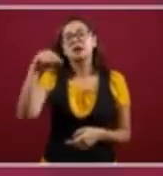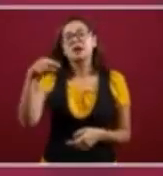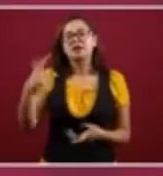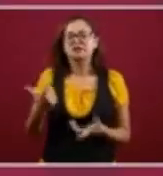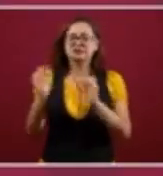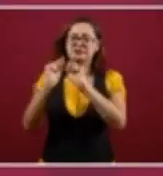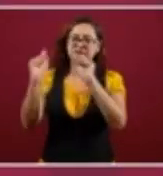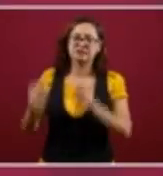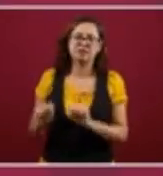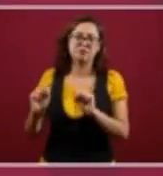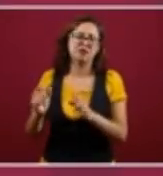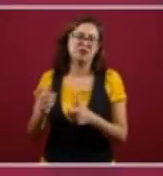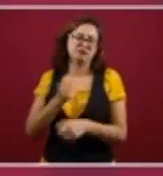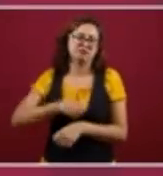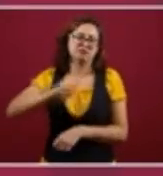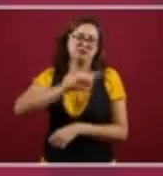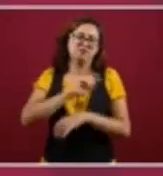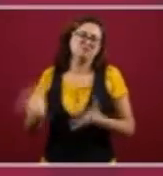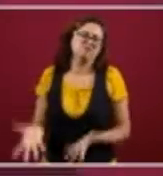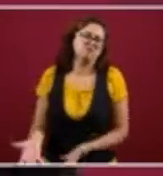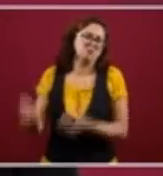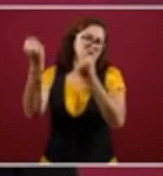el sistema de salud pública.